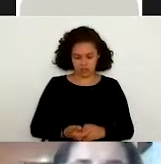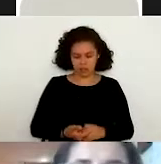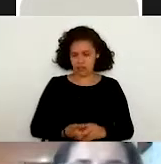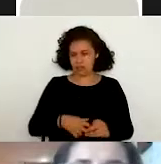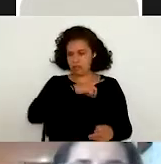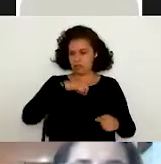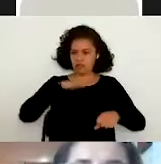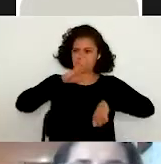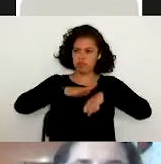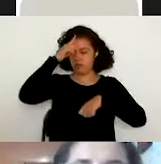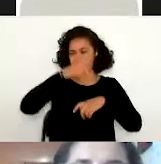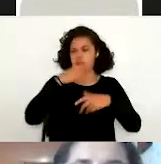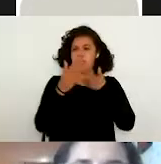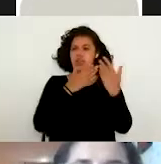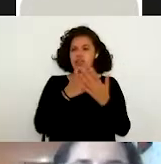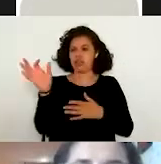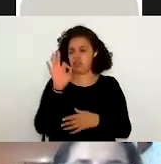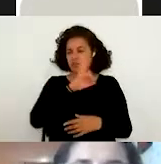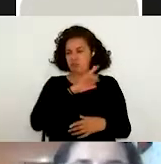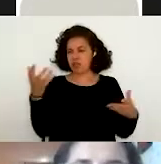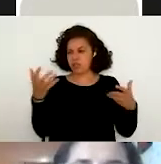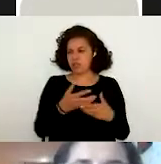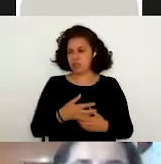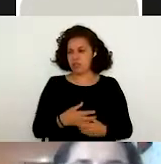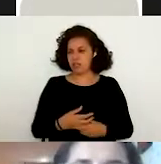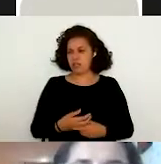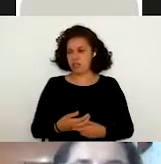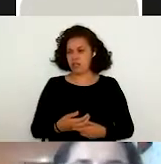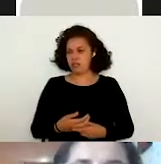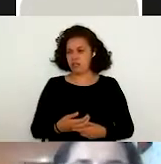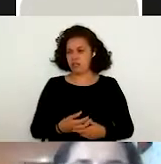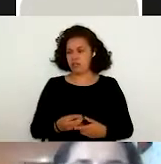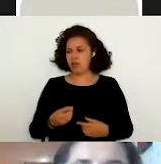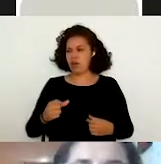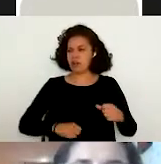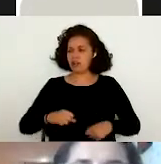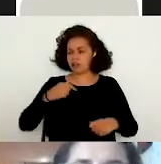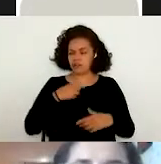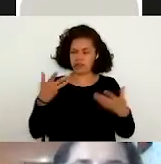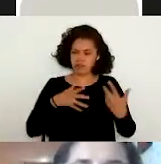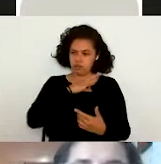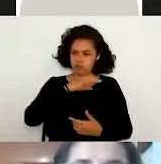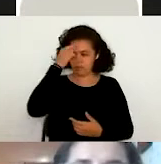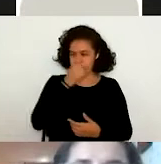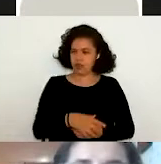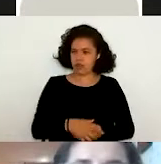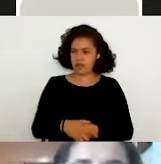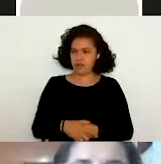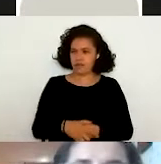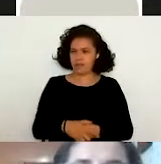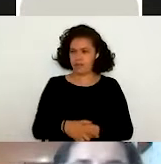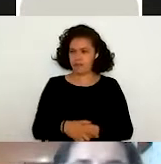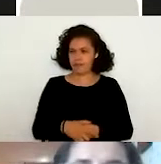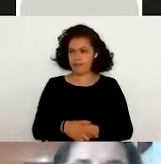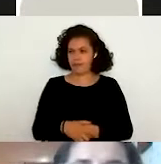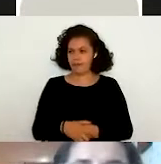y posibles acciones, ¿no? ¿Qué actividades podría yo hacer para que las personas que estén en esta